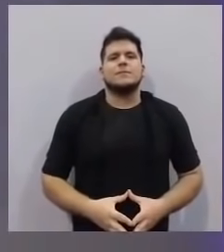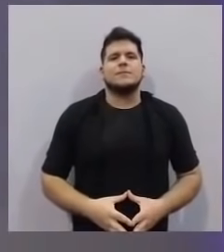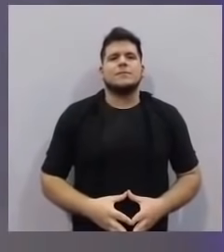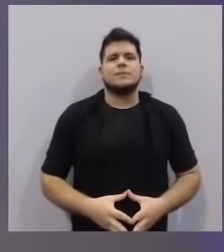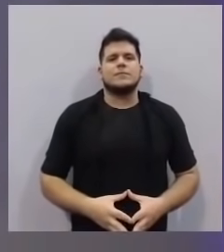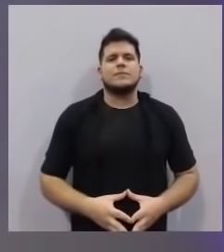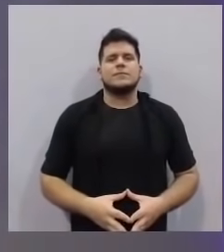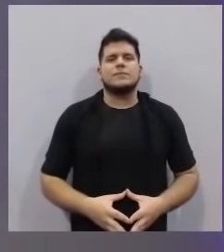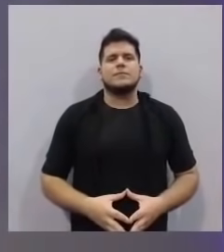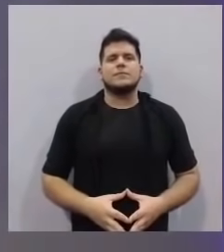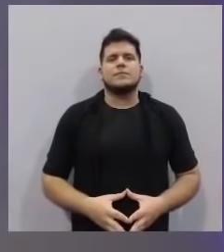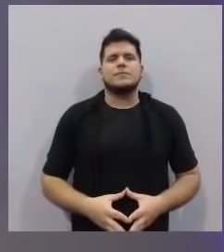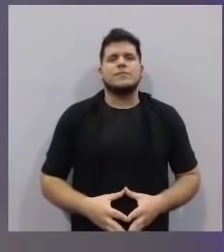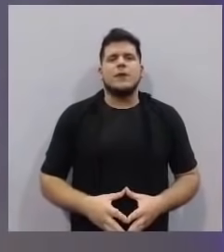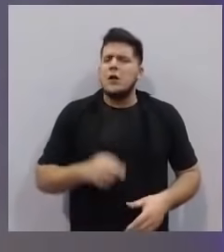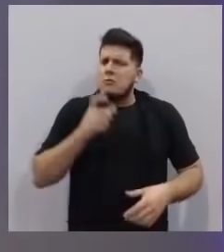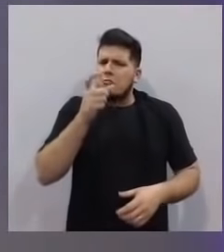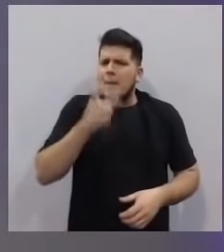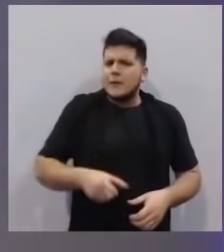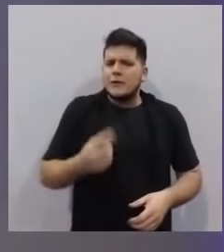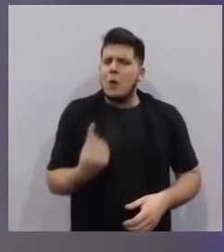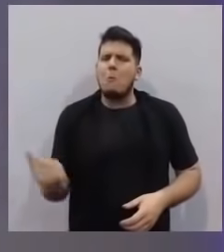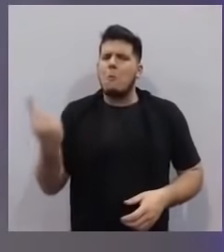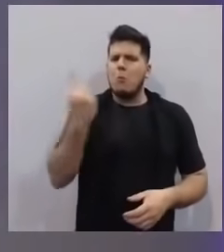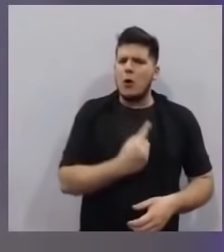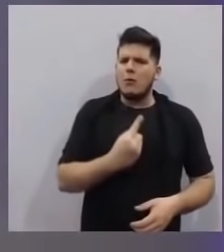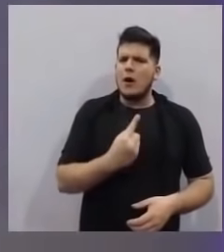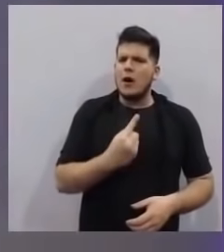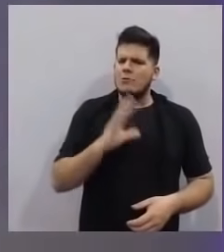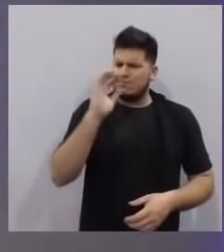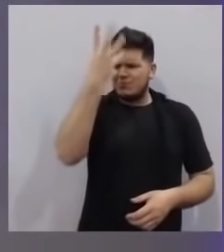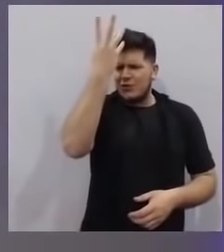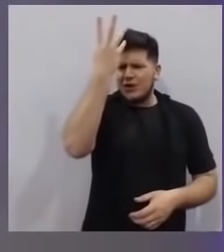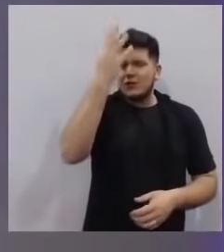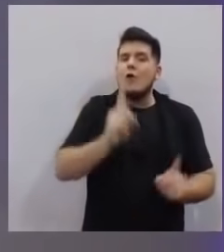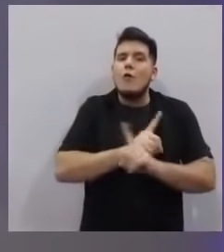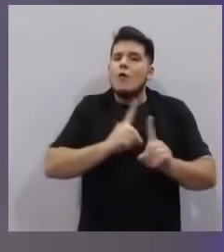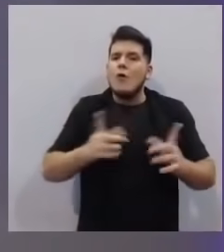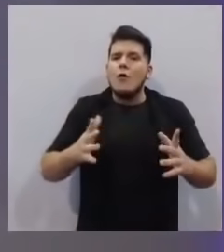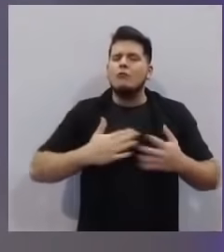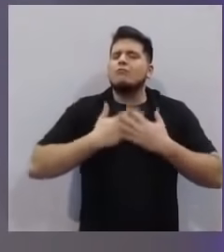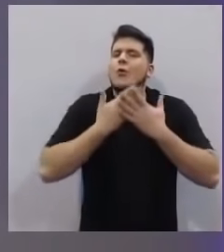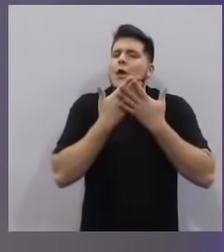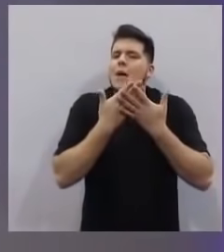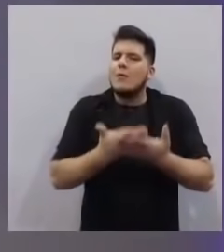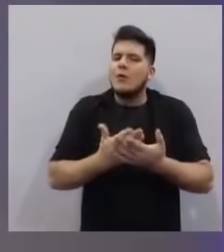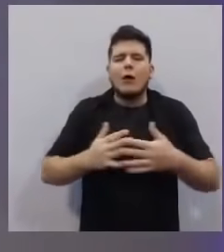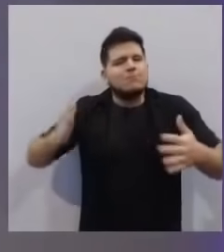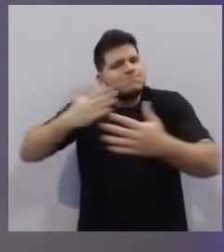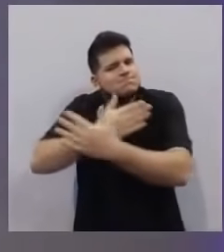de lo que es misericordia de parte de dios lucas 15 12 dice y el menor de ellos